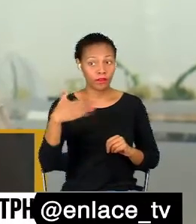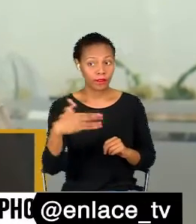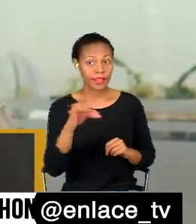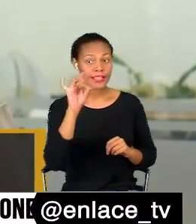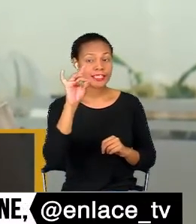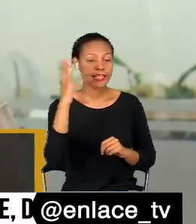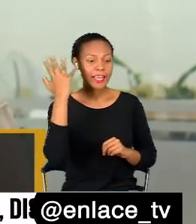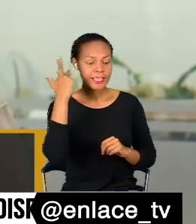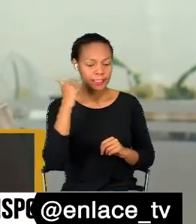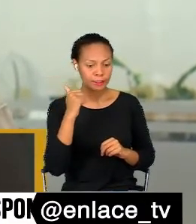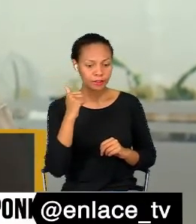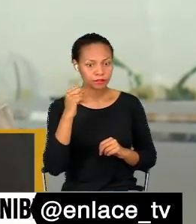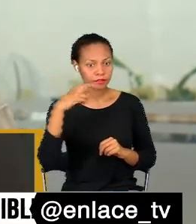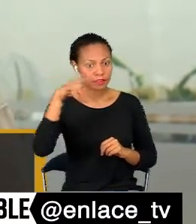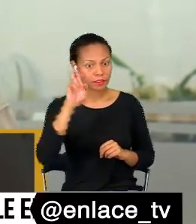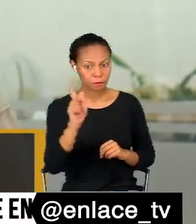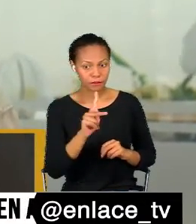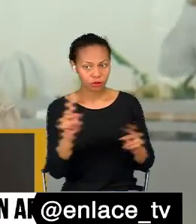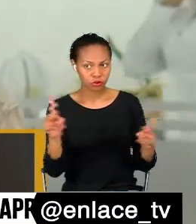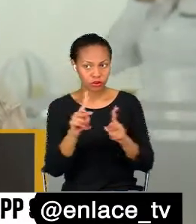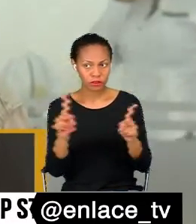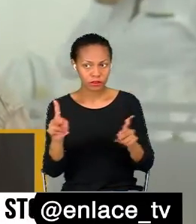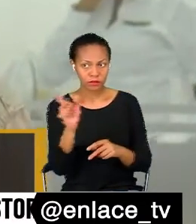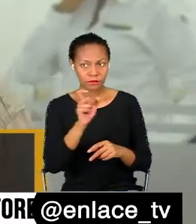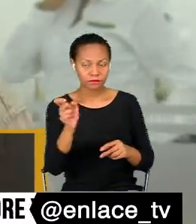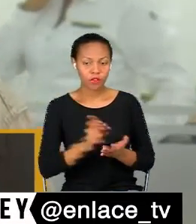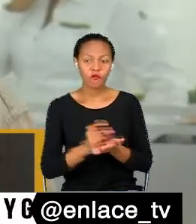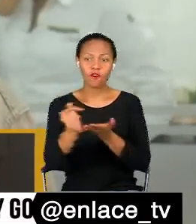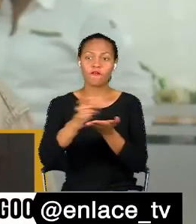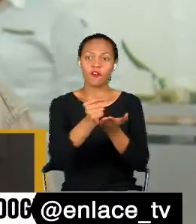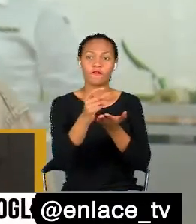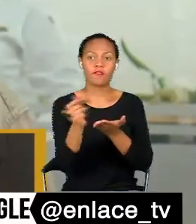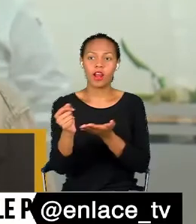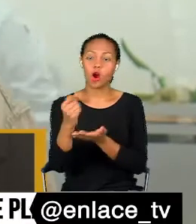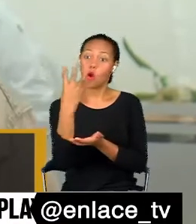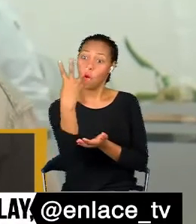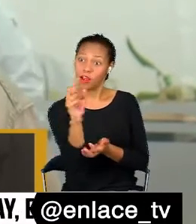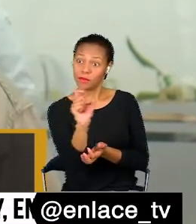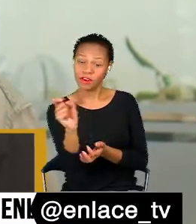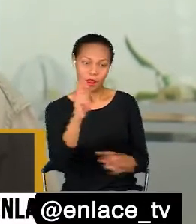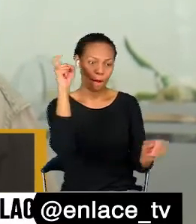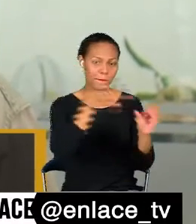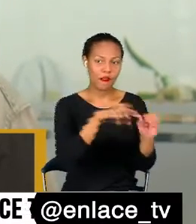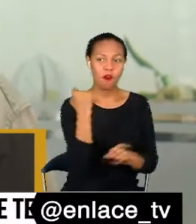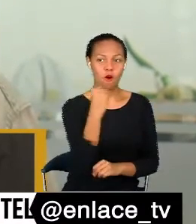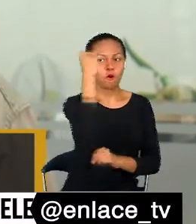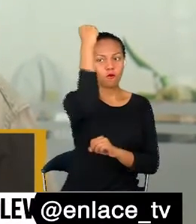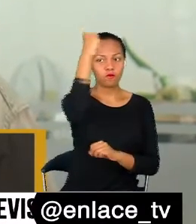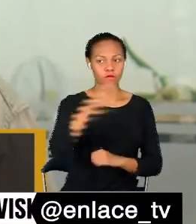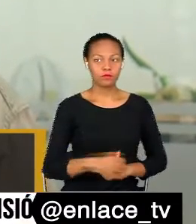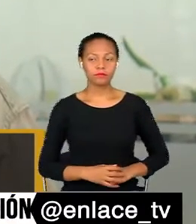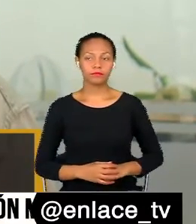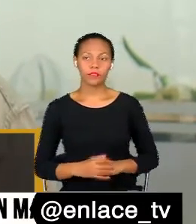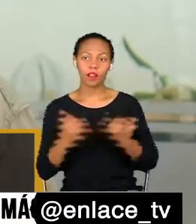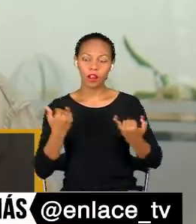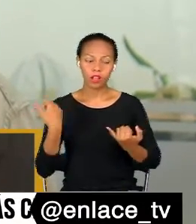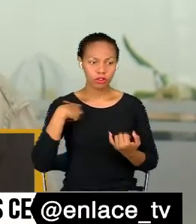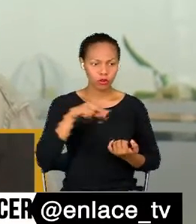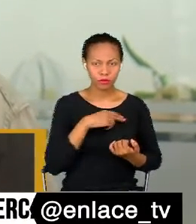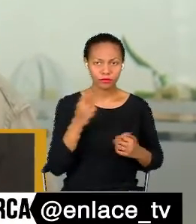despidieron 17 trabajadores, de los cuales 4 son afiliados a la Unión Sindical Obrera, y nos encontramos en procesos de demanda y